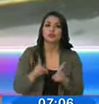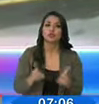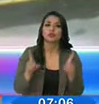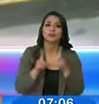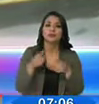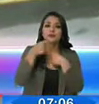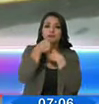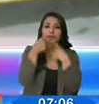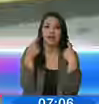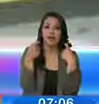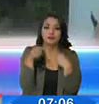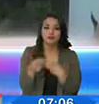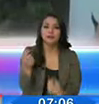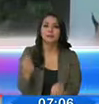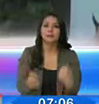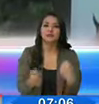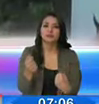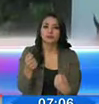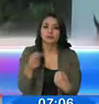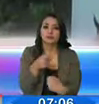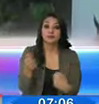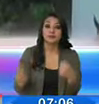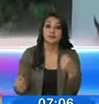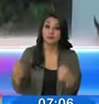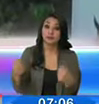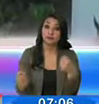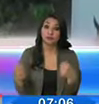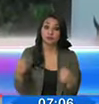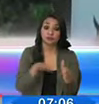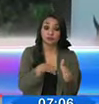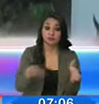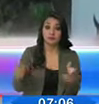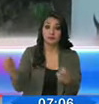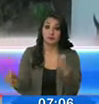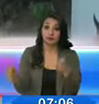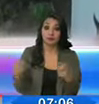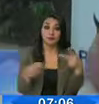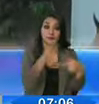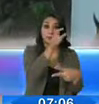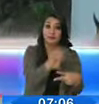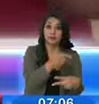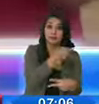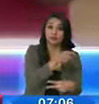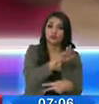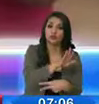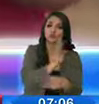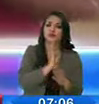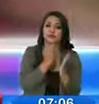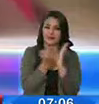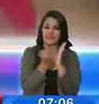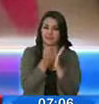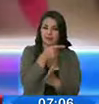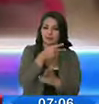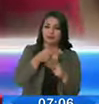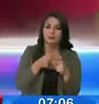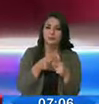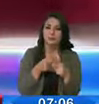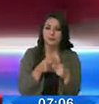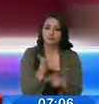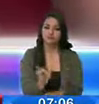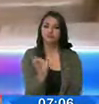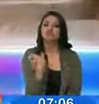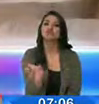de él y de la camioneta. Tanto el vehículo como la identidad de la persona se llegó a determinar de